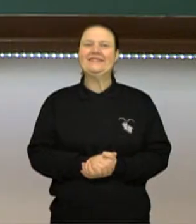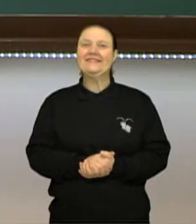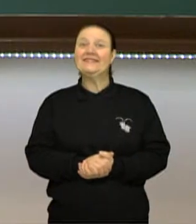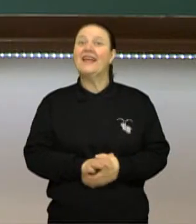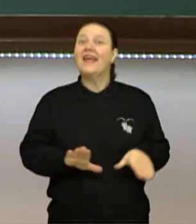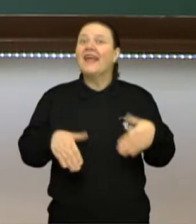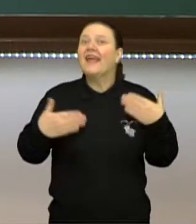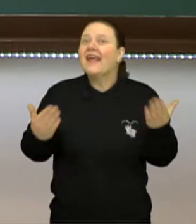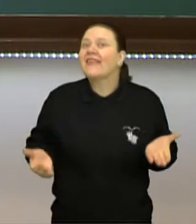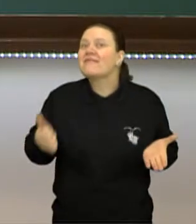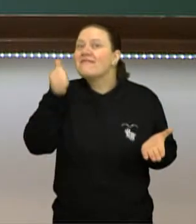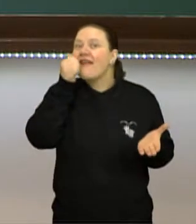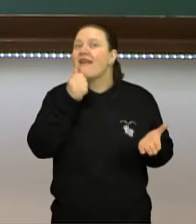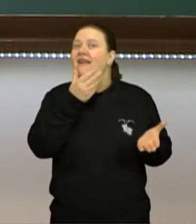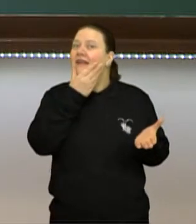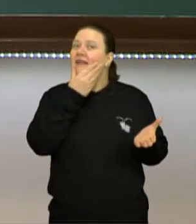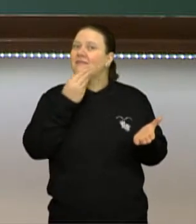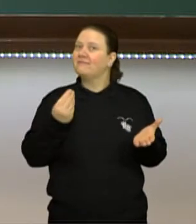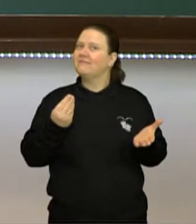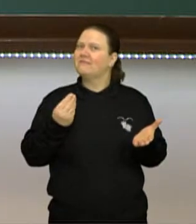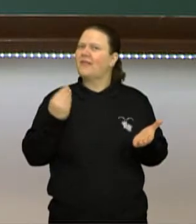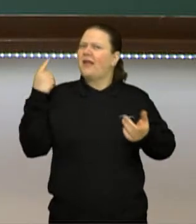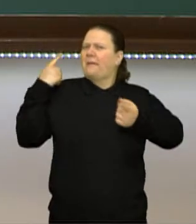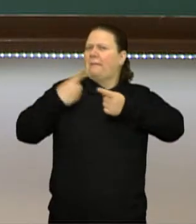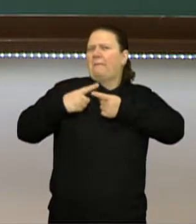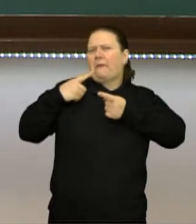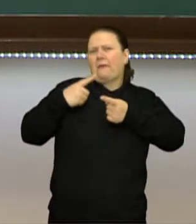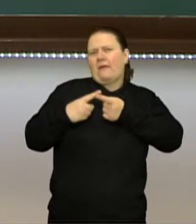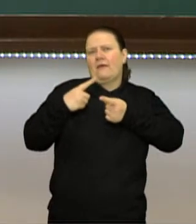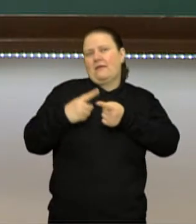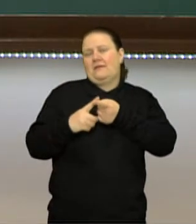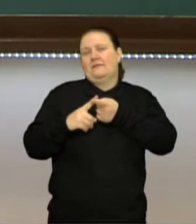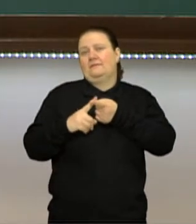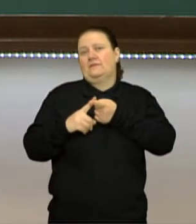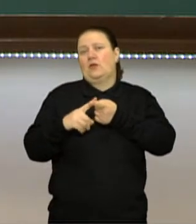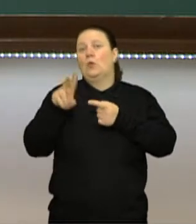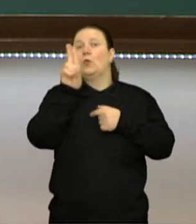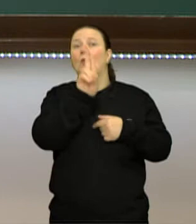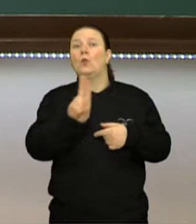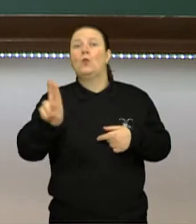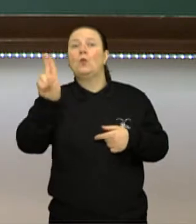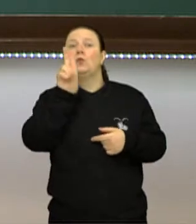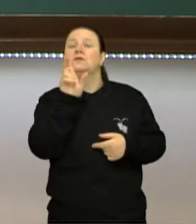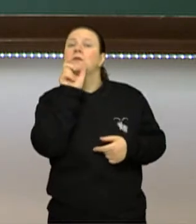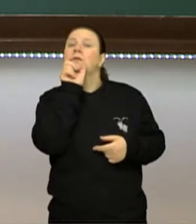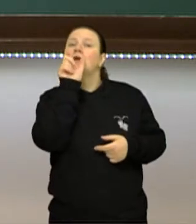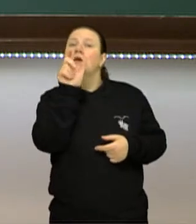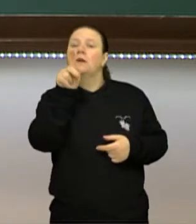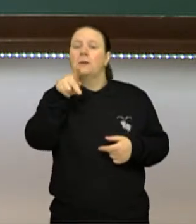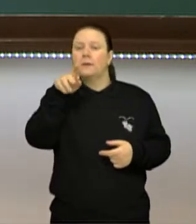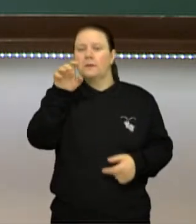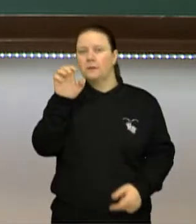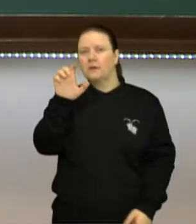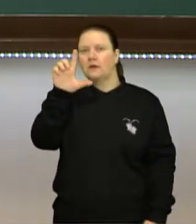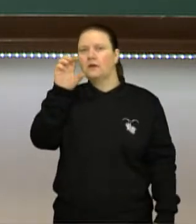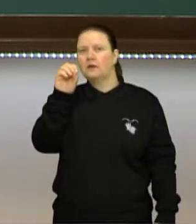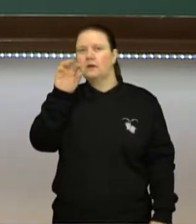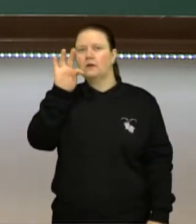E aí, chicos e chicas, por que ele usou a palavra pelotudo? Vamos a